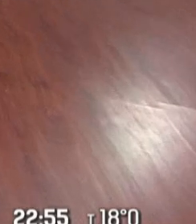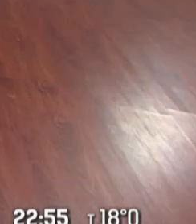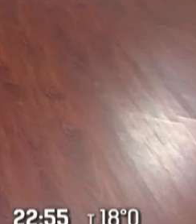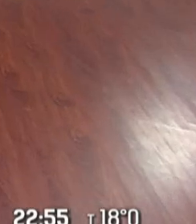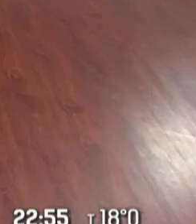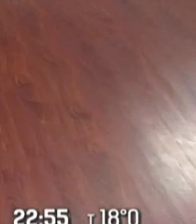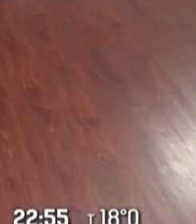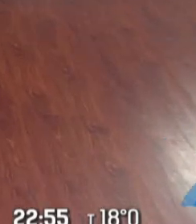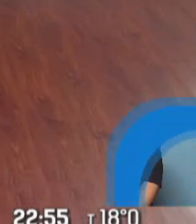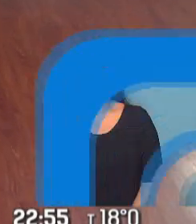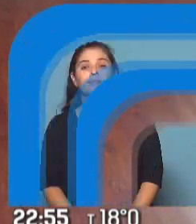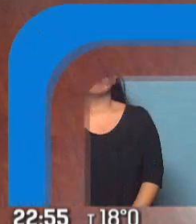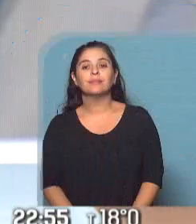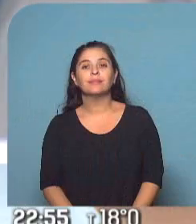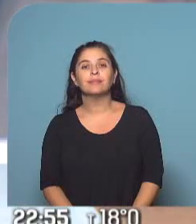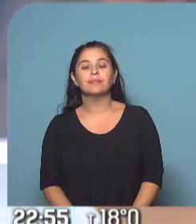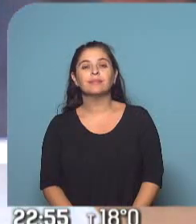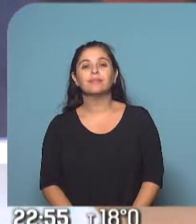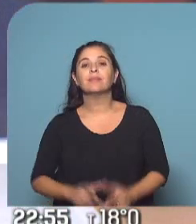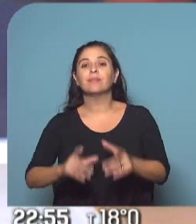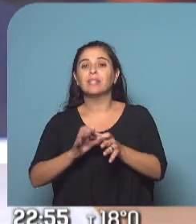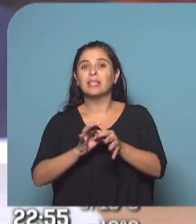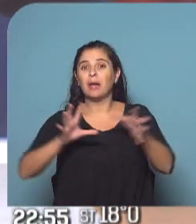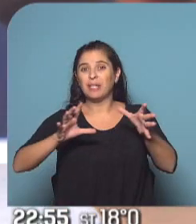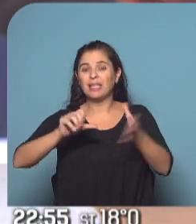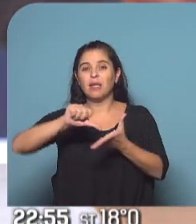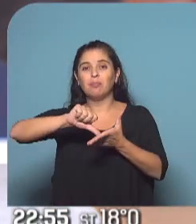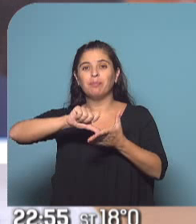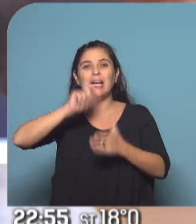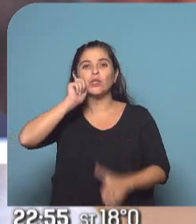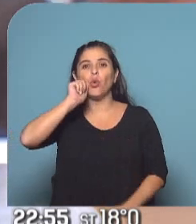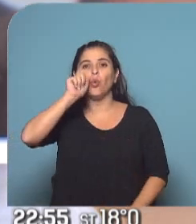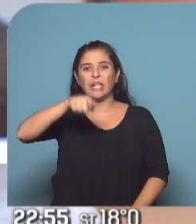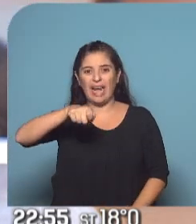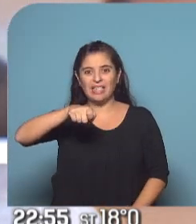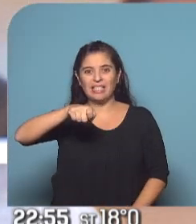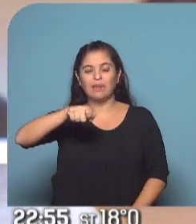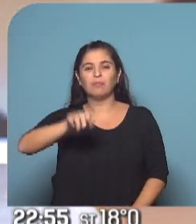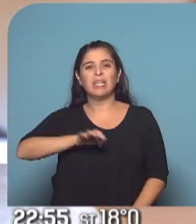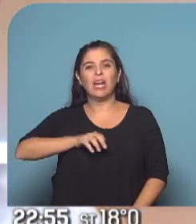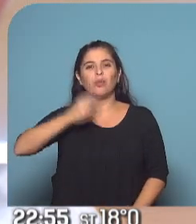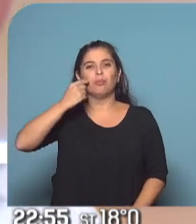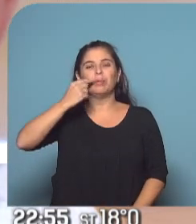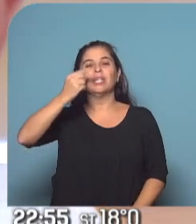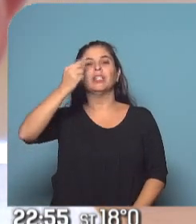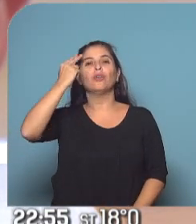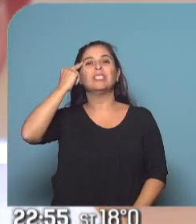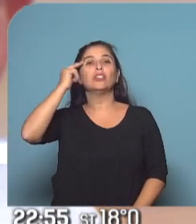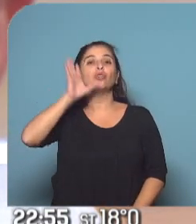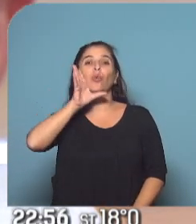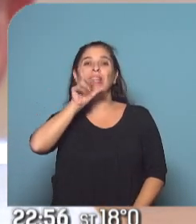Desde la independencia de Ucrania en 1991, ningún presidente recibió tanto apoyo como